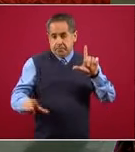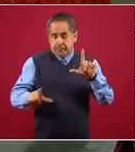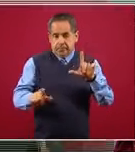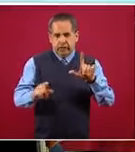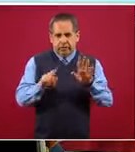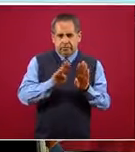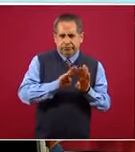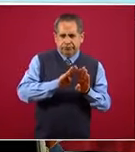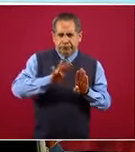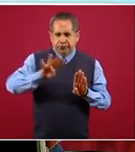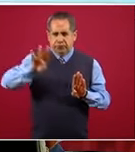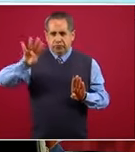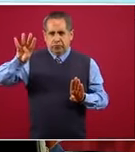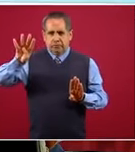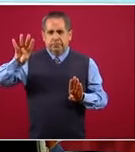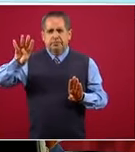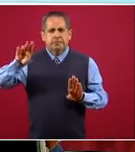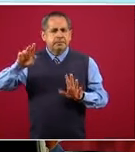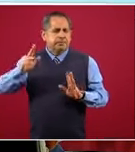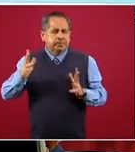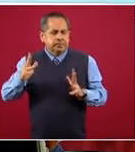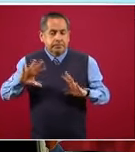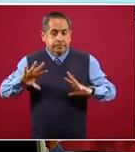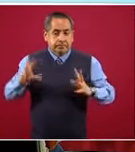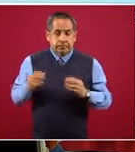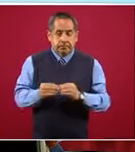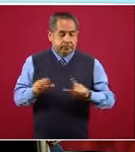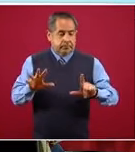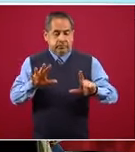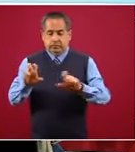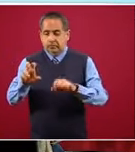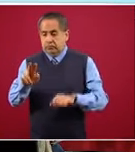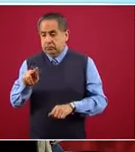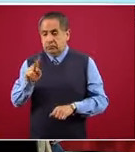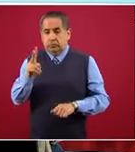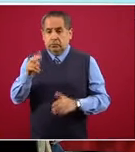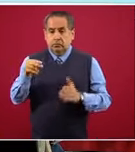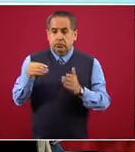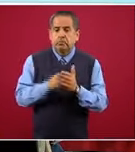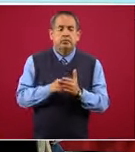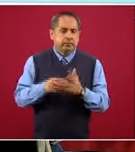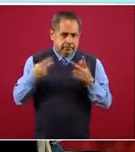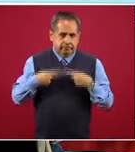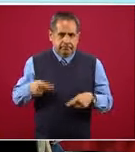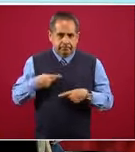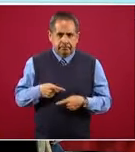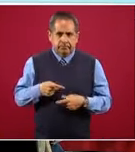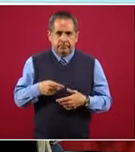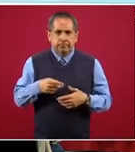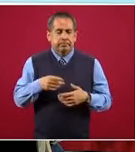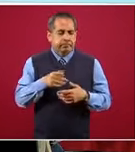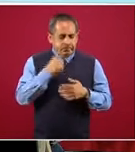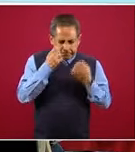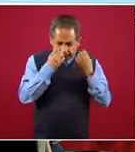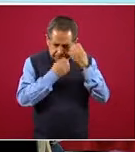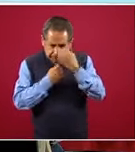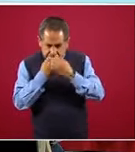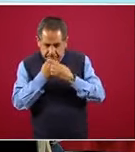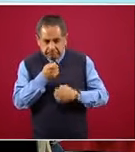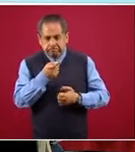barras acumuladas están graficadas las más de 782,000 personas que hasta el momento han ingresado a protocolo de